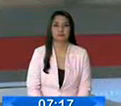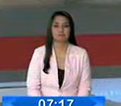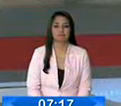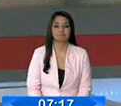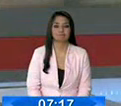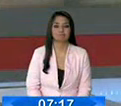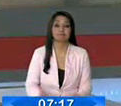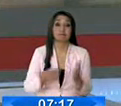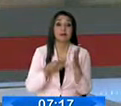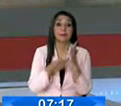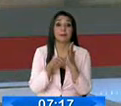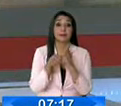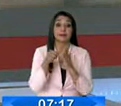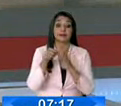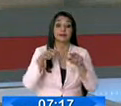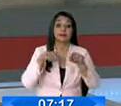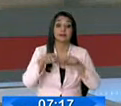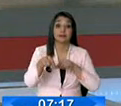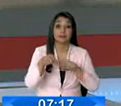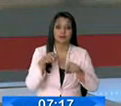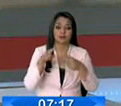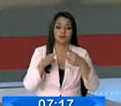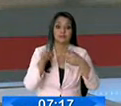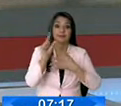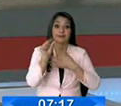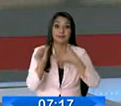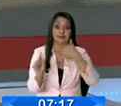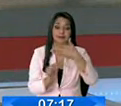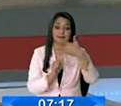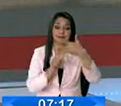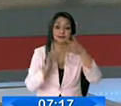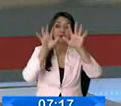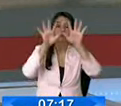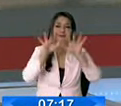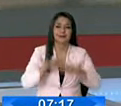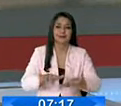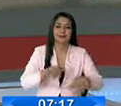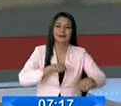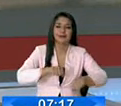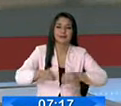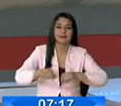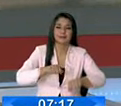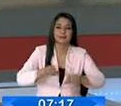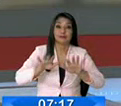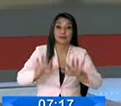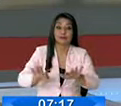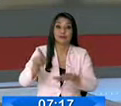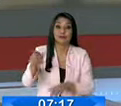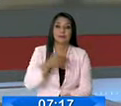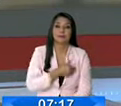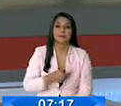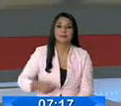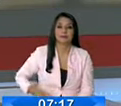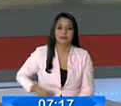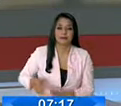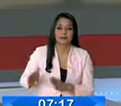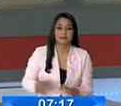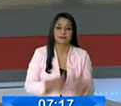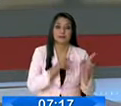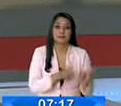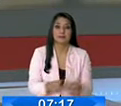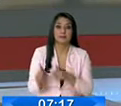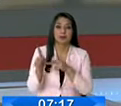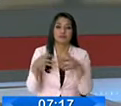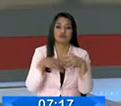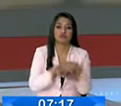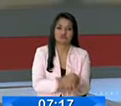El Ministerio de Transporte, de Finanzas y las Secretarías de Gestión de la Política en la Presidencia de Planificación y Desarrollo, la